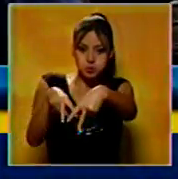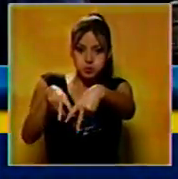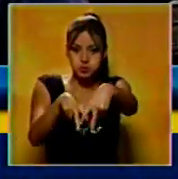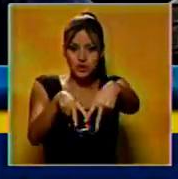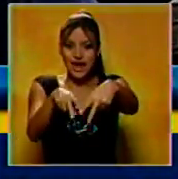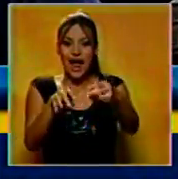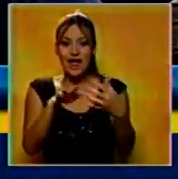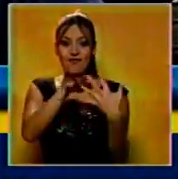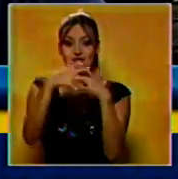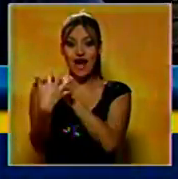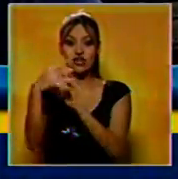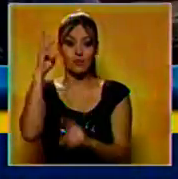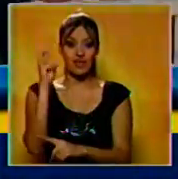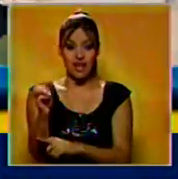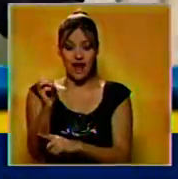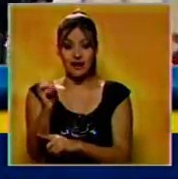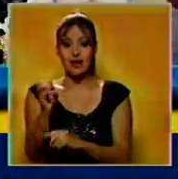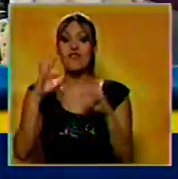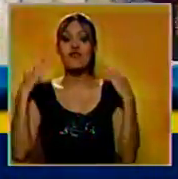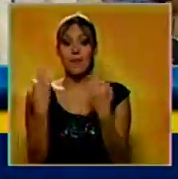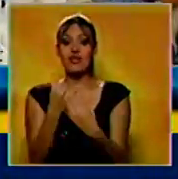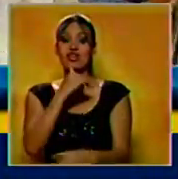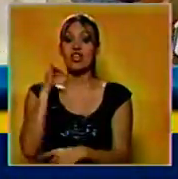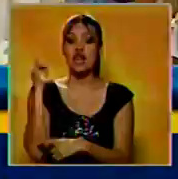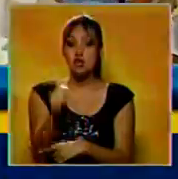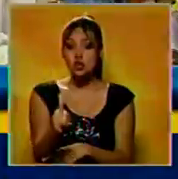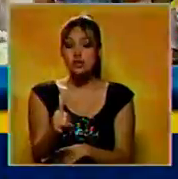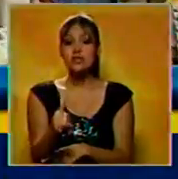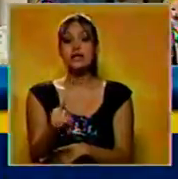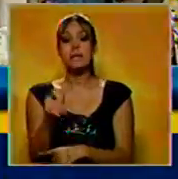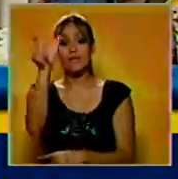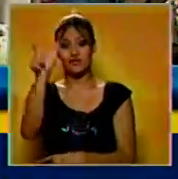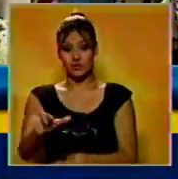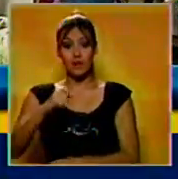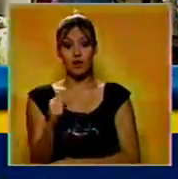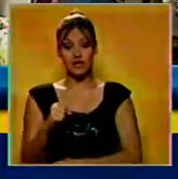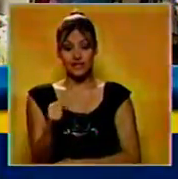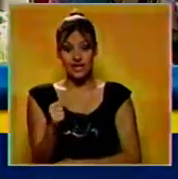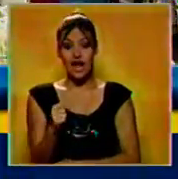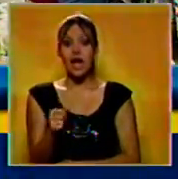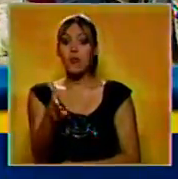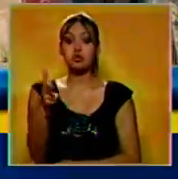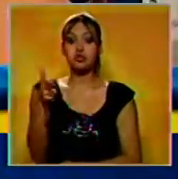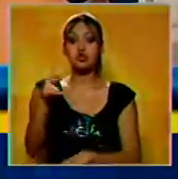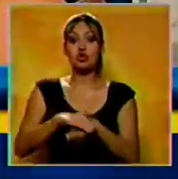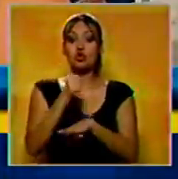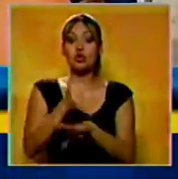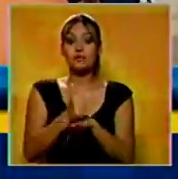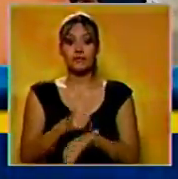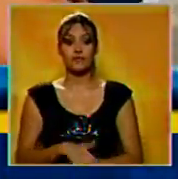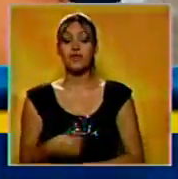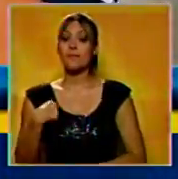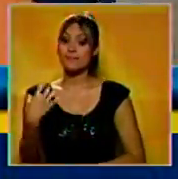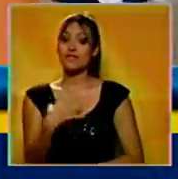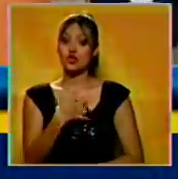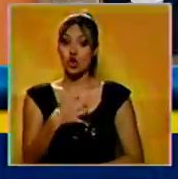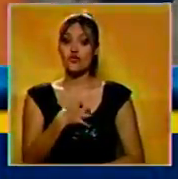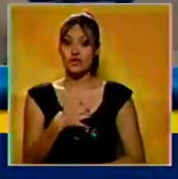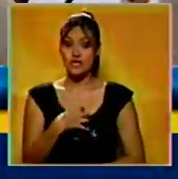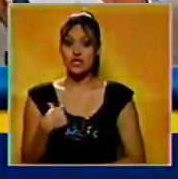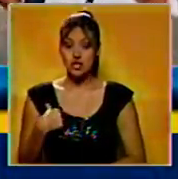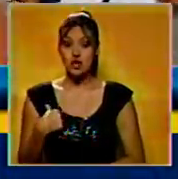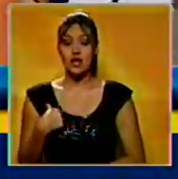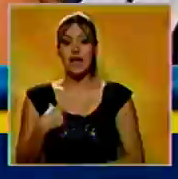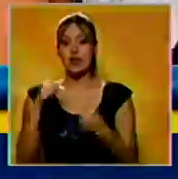José Félix Rivas de Petare. Sus familiares denunciaron que funcionarios policiales les dispararon. Mi sobrino